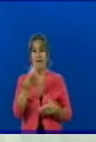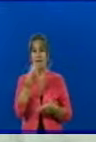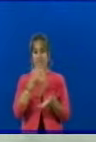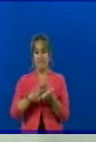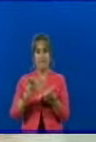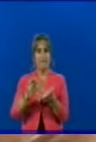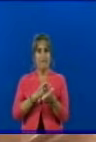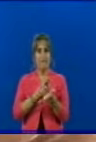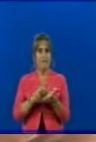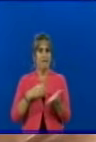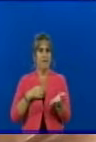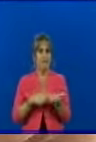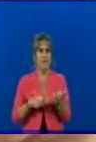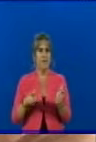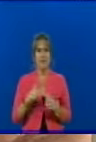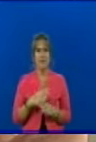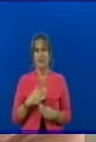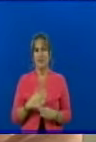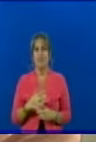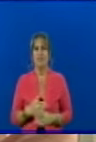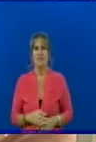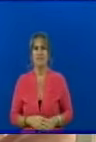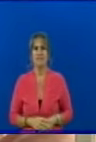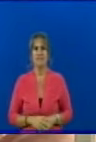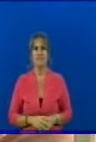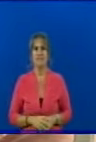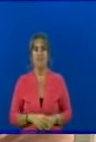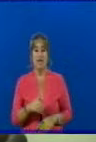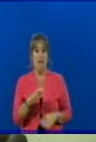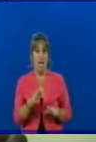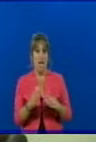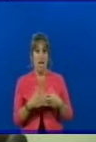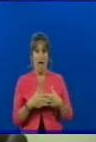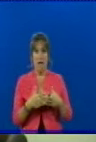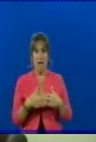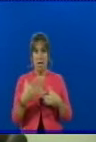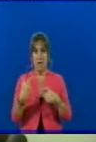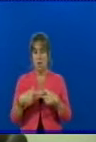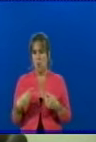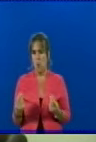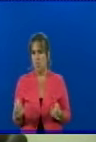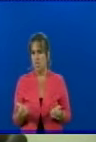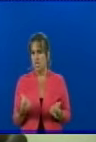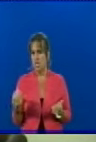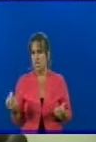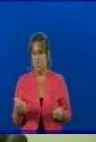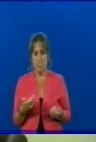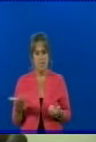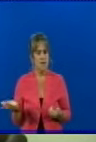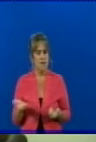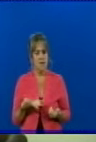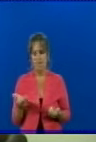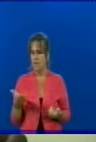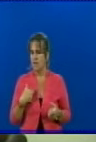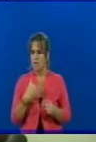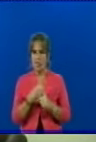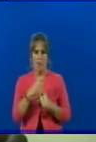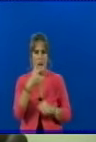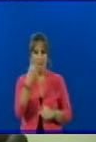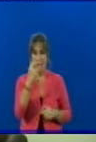familiar normada de la provincia de Santiago de Cuba. La empresa cuenta con un ritmo productivo de 20 toneladas al día